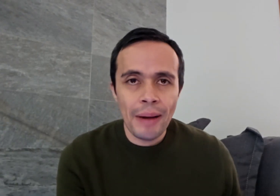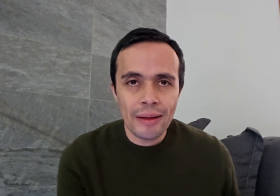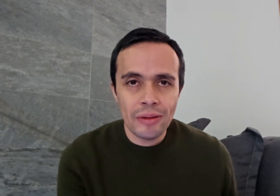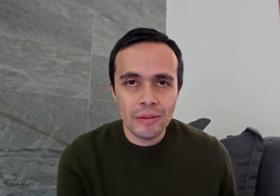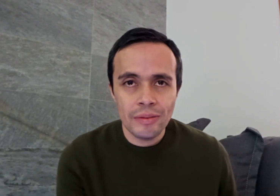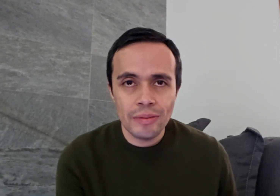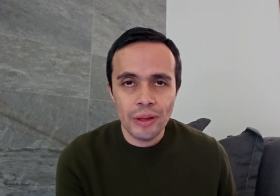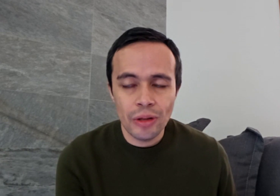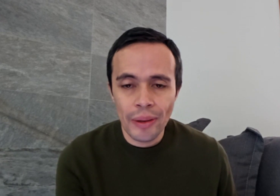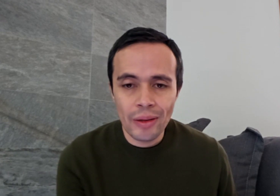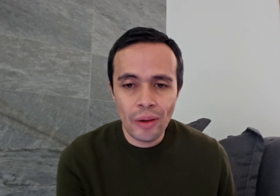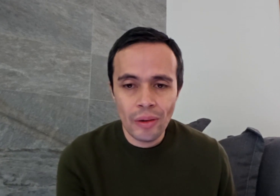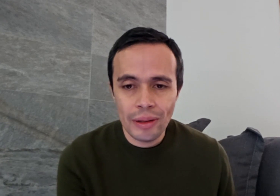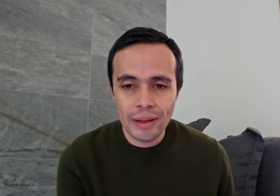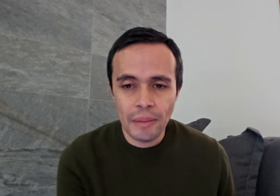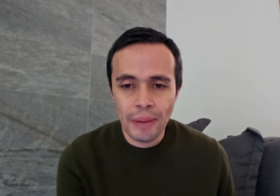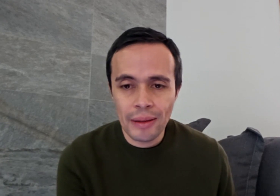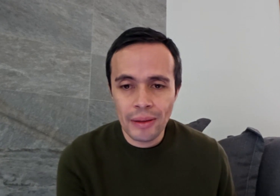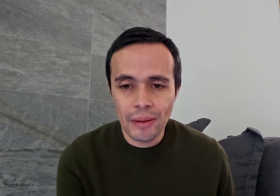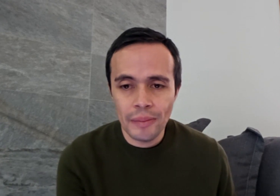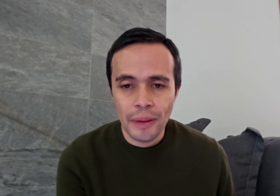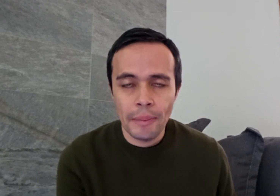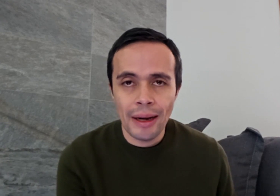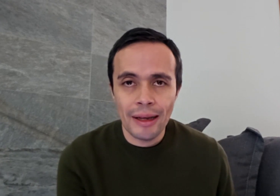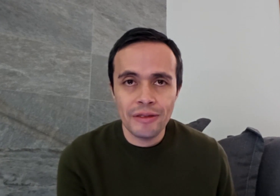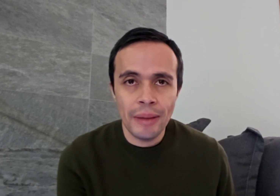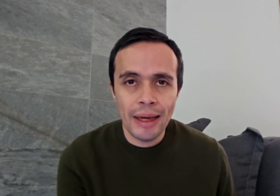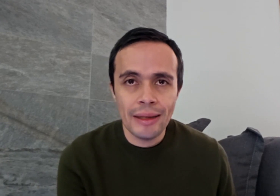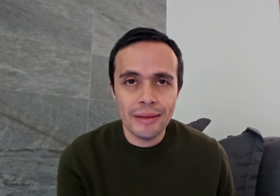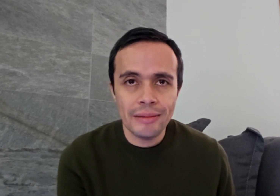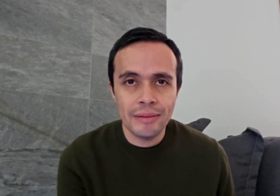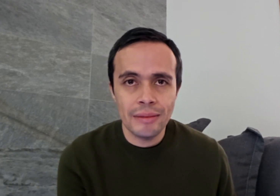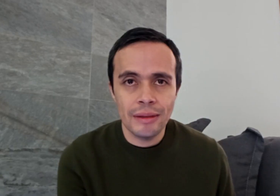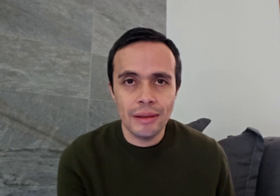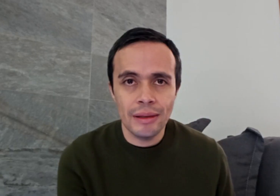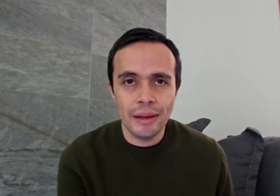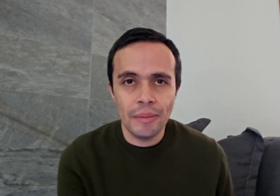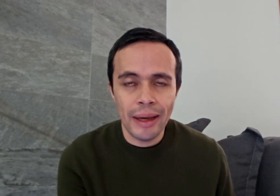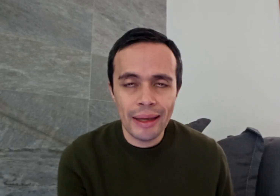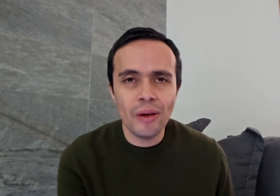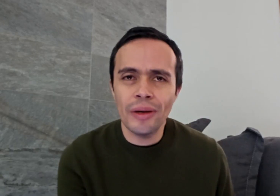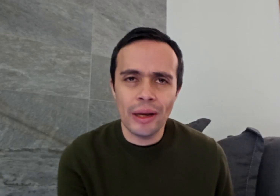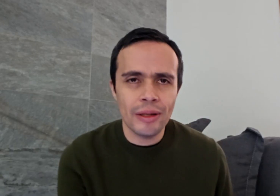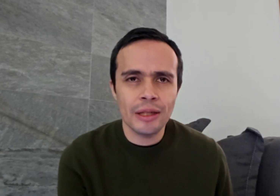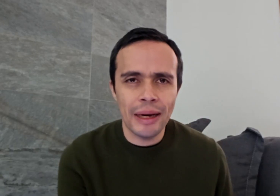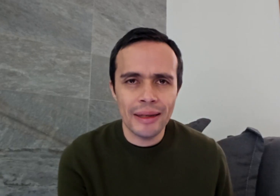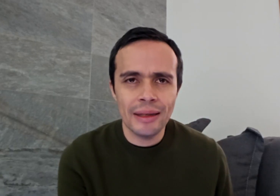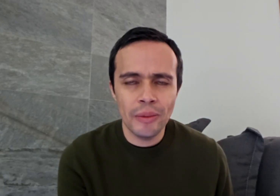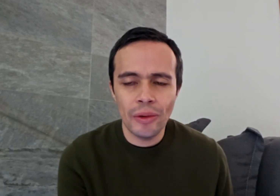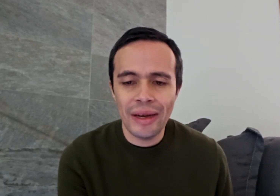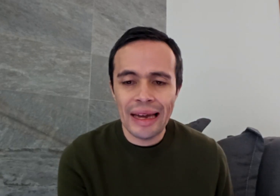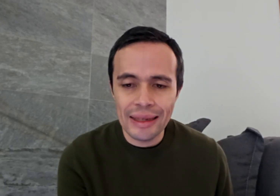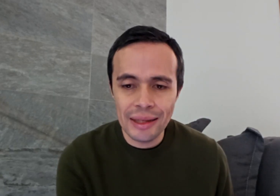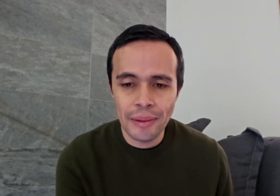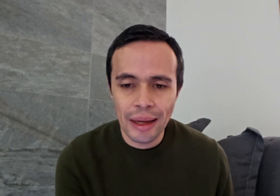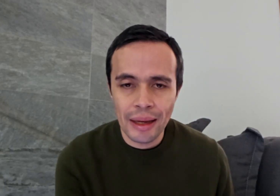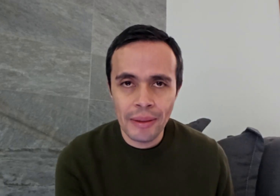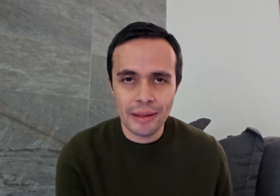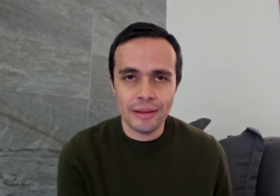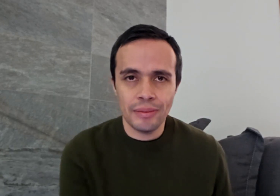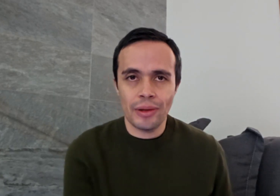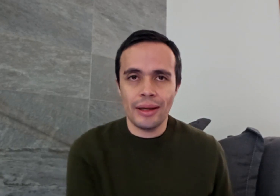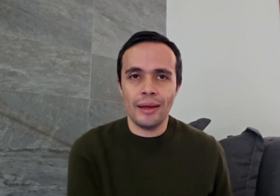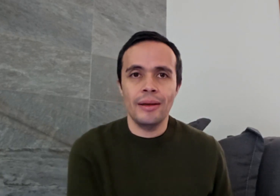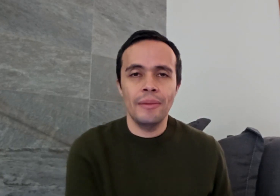¿Cuál es el impacto? Pues sobre todo es el impacto para las familias en México y en otras partes del mundo que reciben